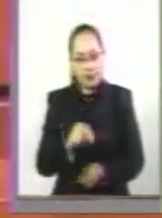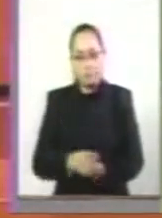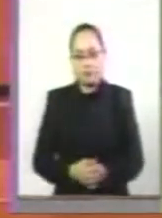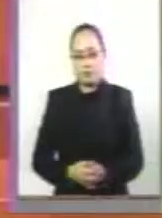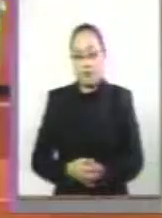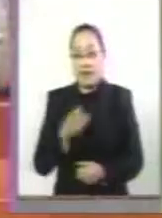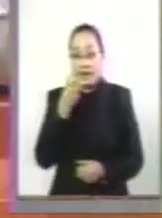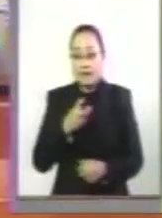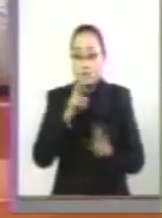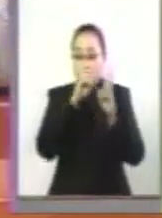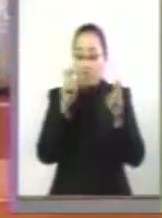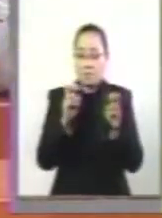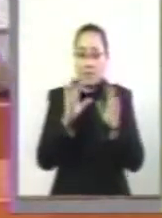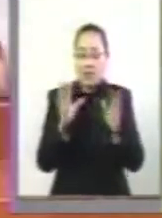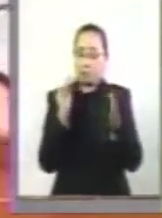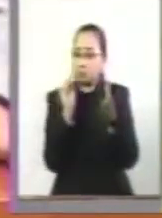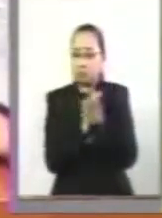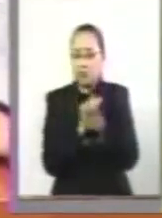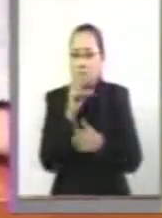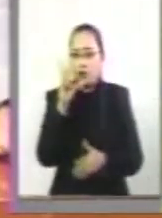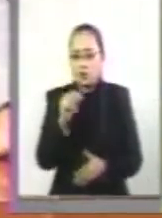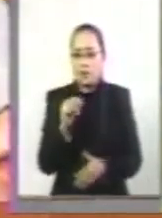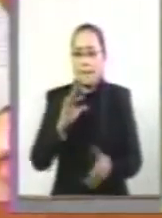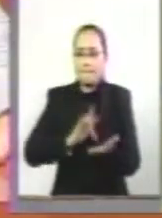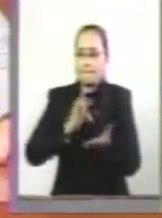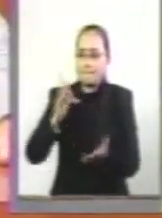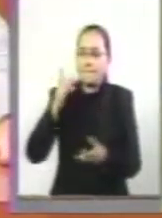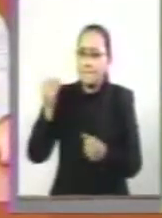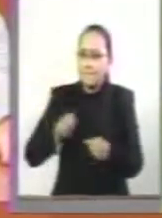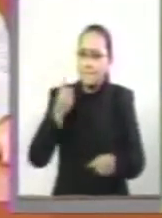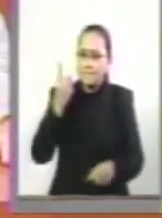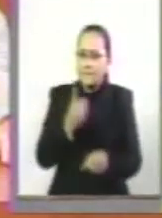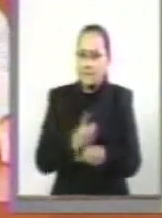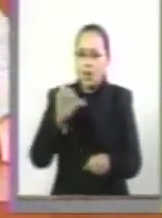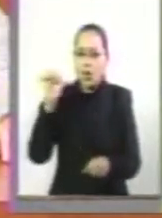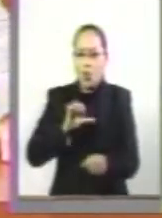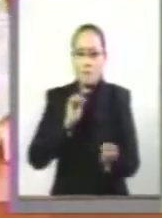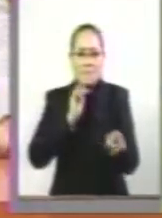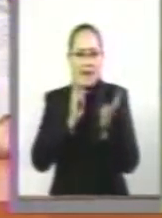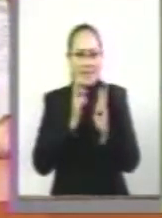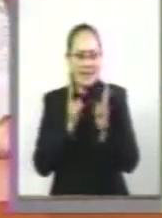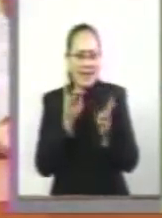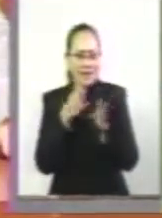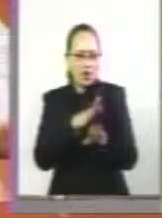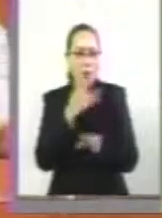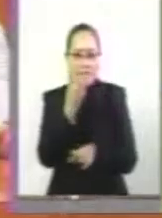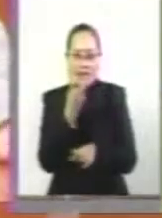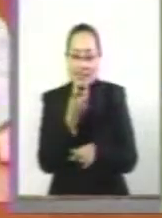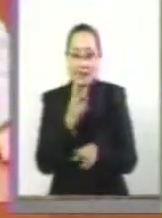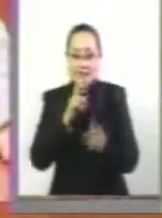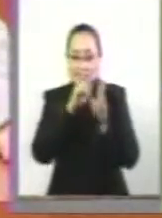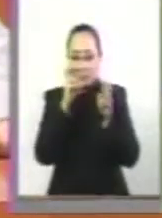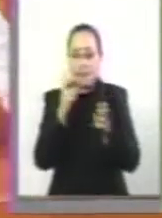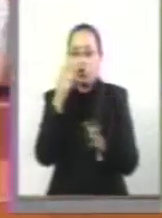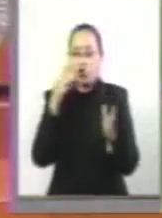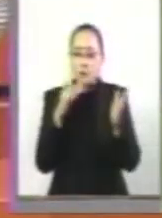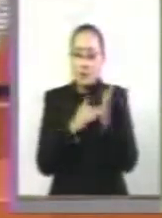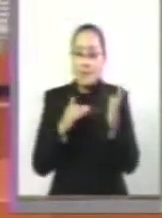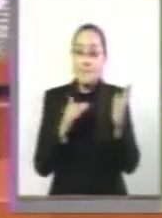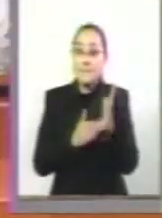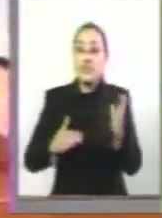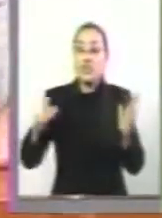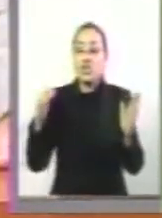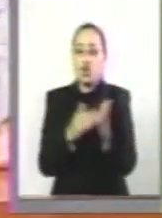tema que haya que dejar pasar y le agradezco la oportunidad de platicar porque no son solamente los más de 2,000 millones de pesos que